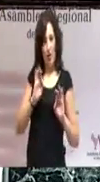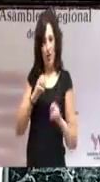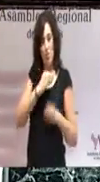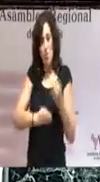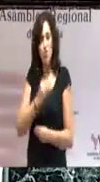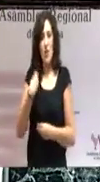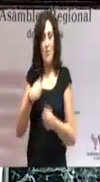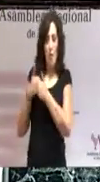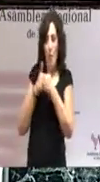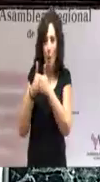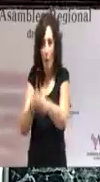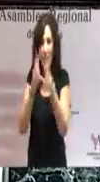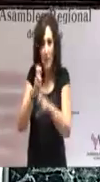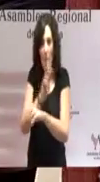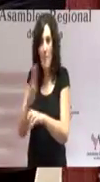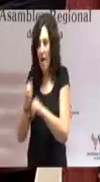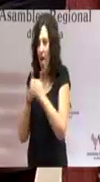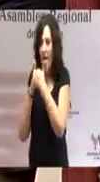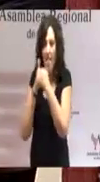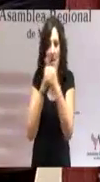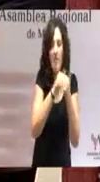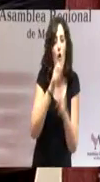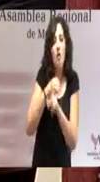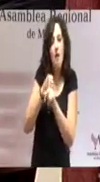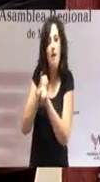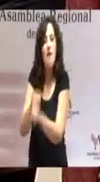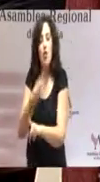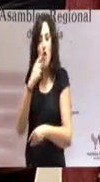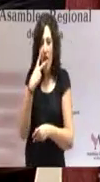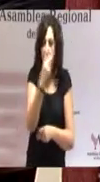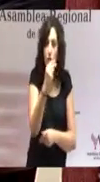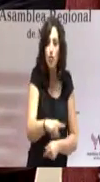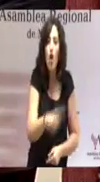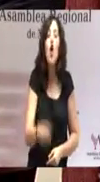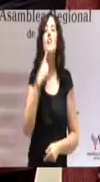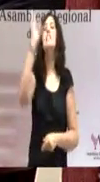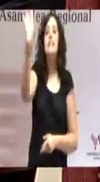para perseguir políticamente al Partido Popular? ¿Lo negaron, sí o no? Sí.